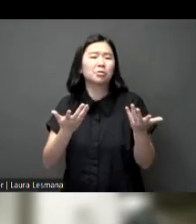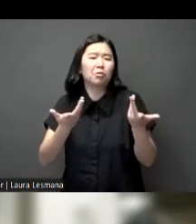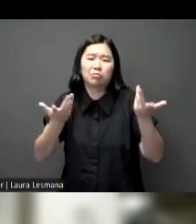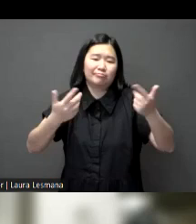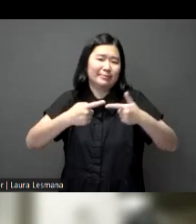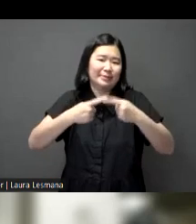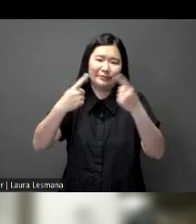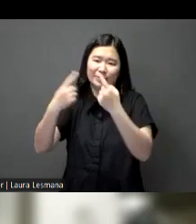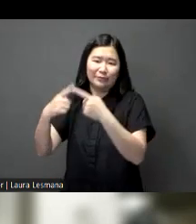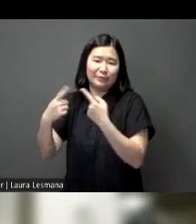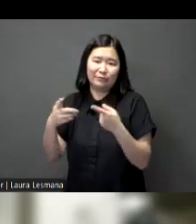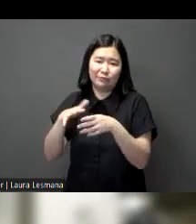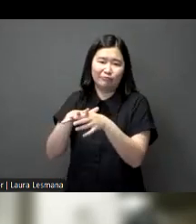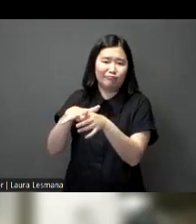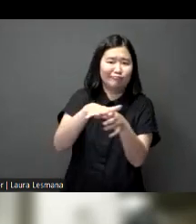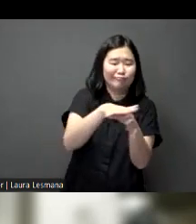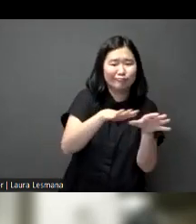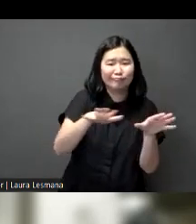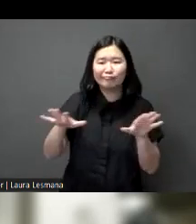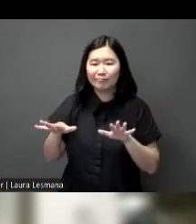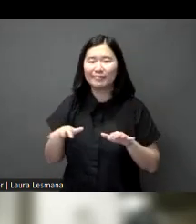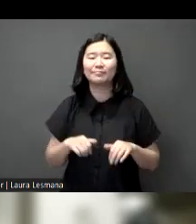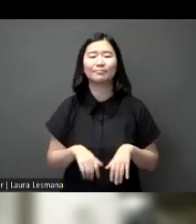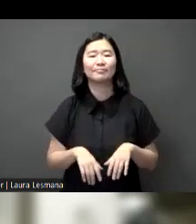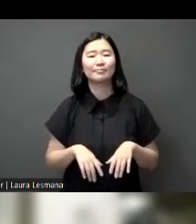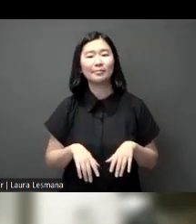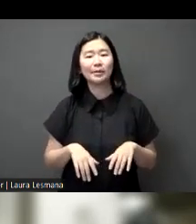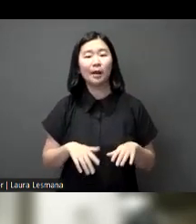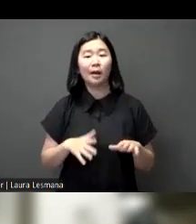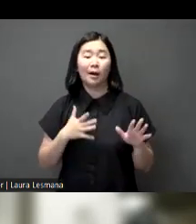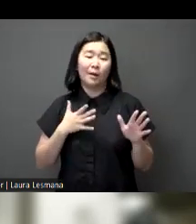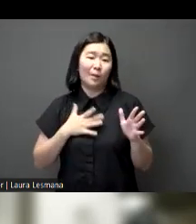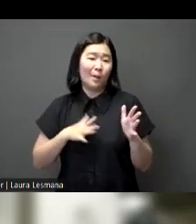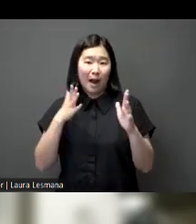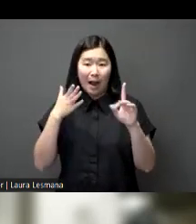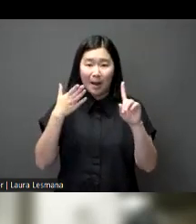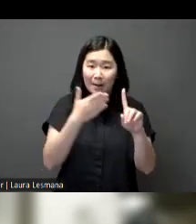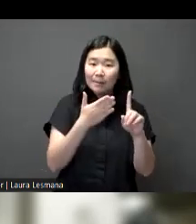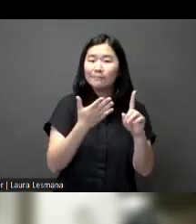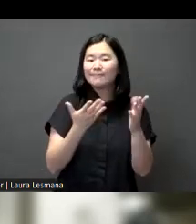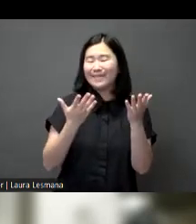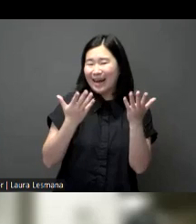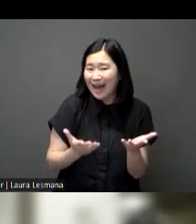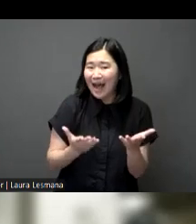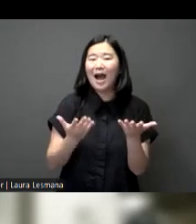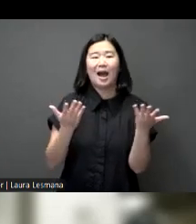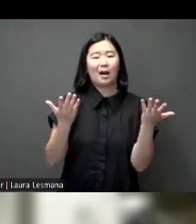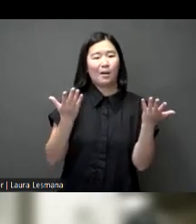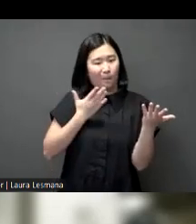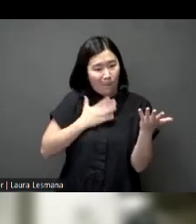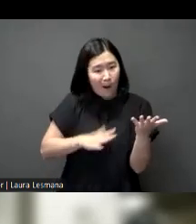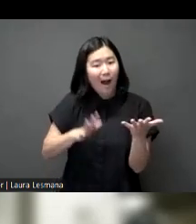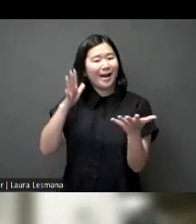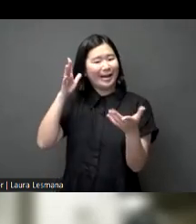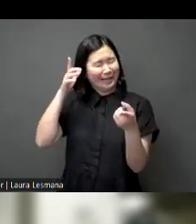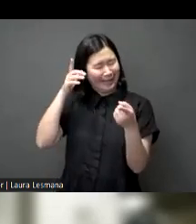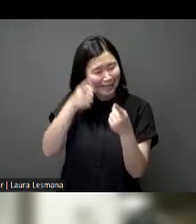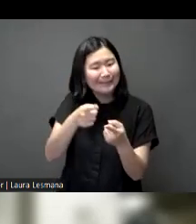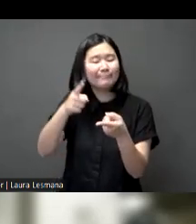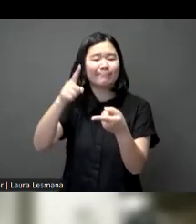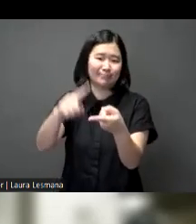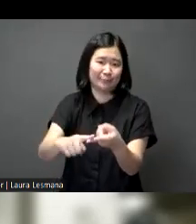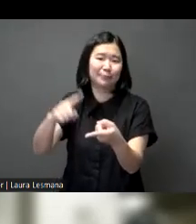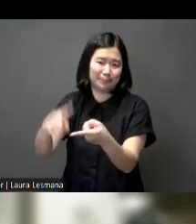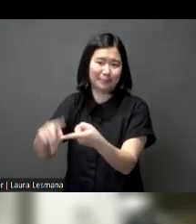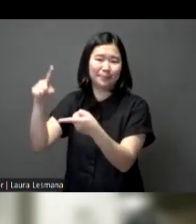que seleccionamos cáncer cervicuterino por todas estas oportunidades y por toda la necesidad, ¿cierto?, de evitar